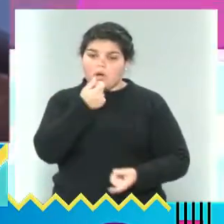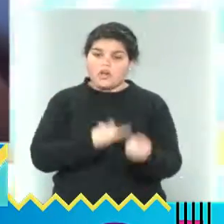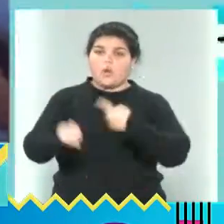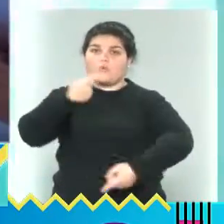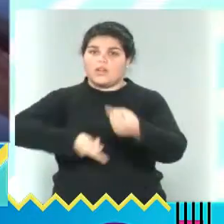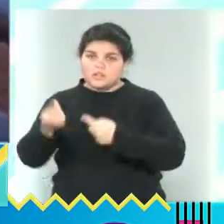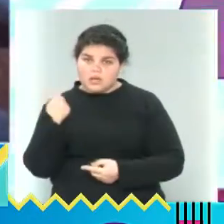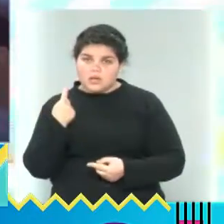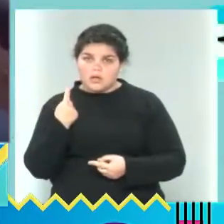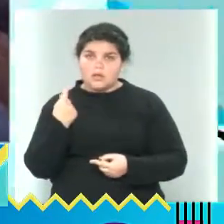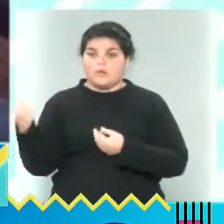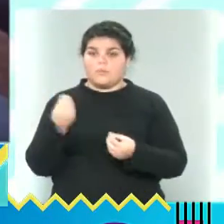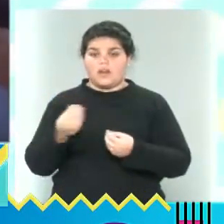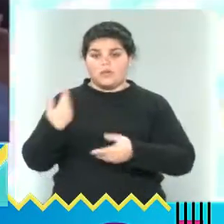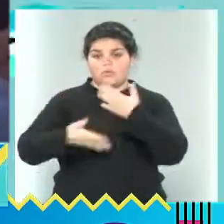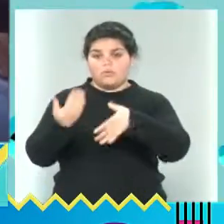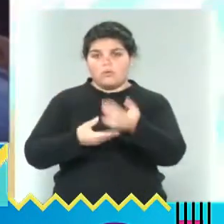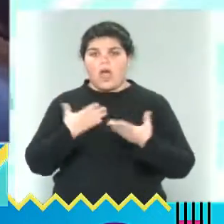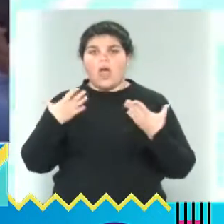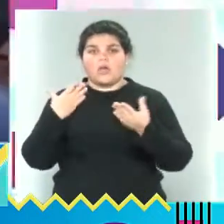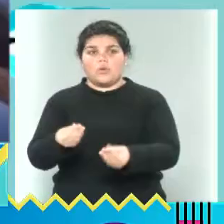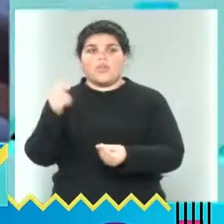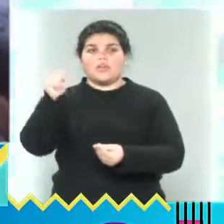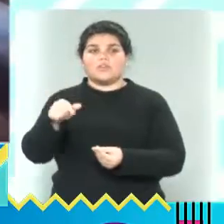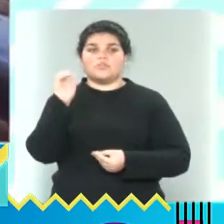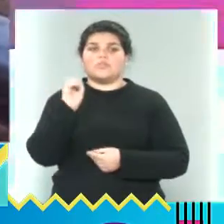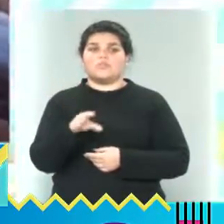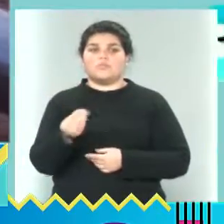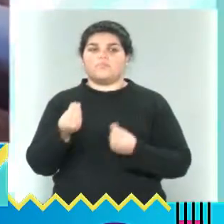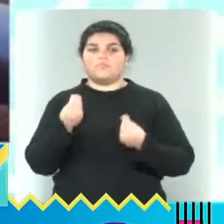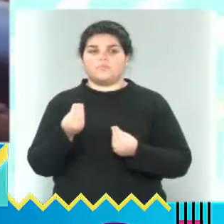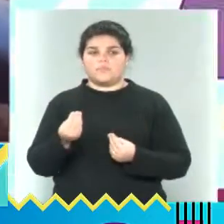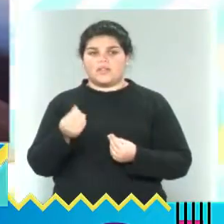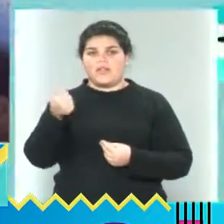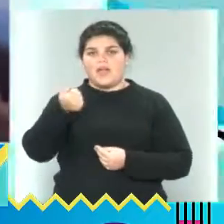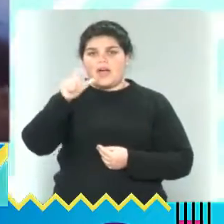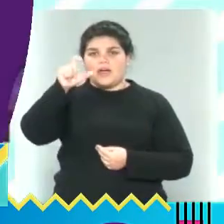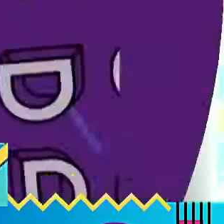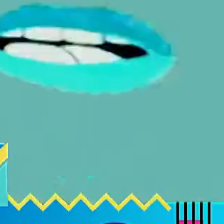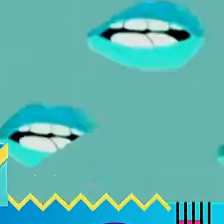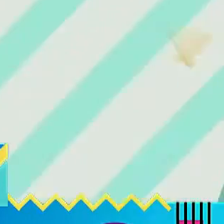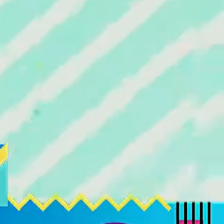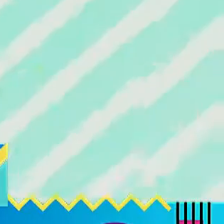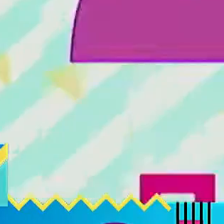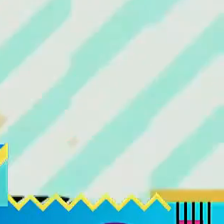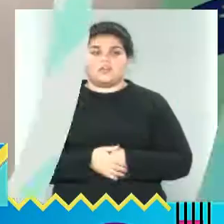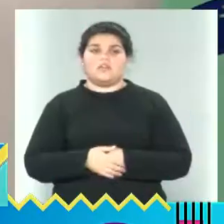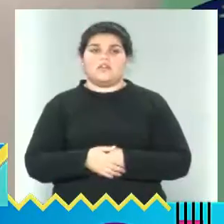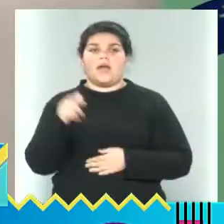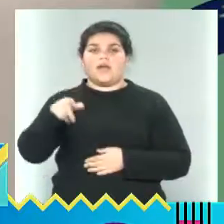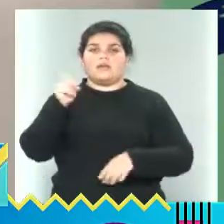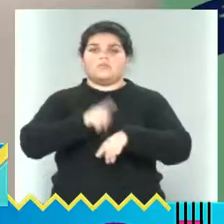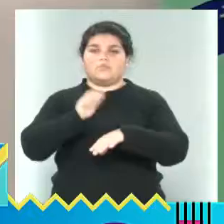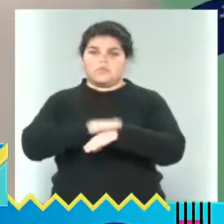pero que es útil y eficiente. Esos son los que se llaman los áreas de cultivo restringido especiales, ACRE, que son particularmente comandados por